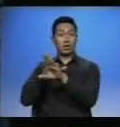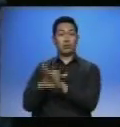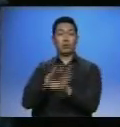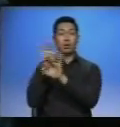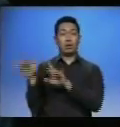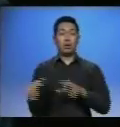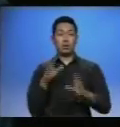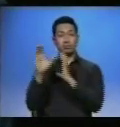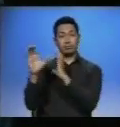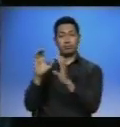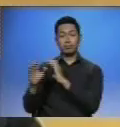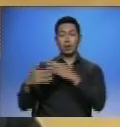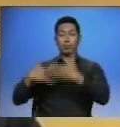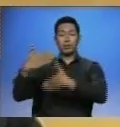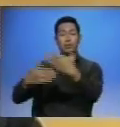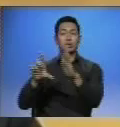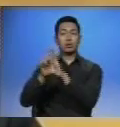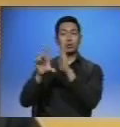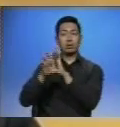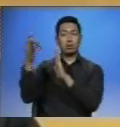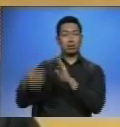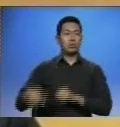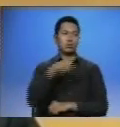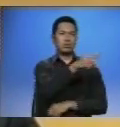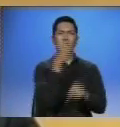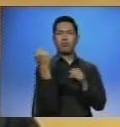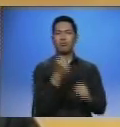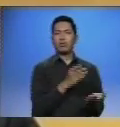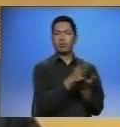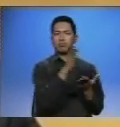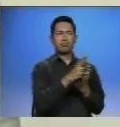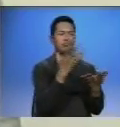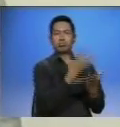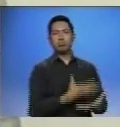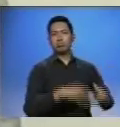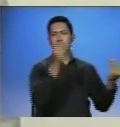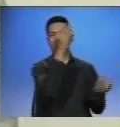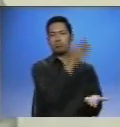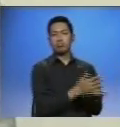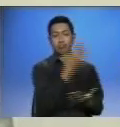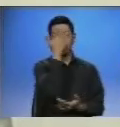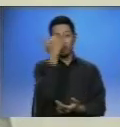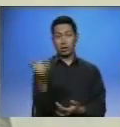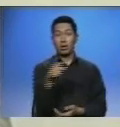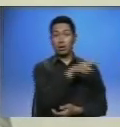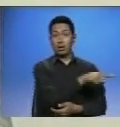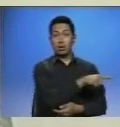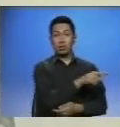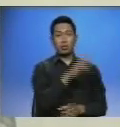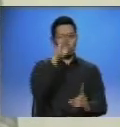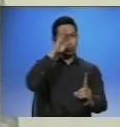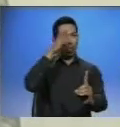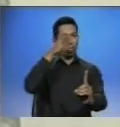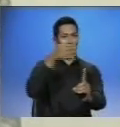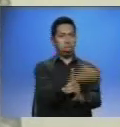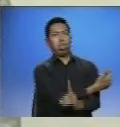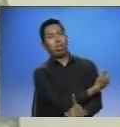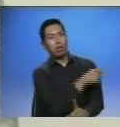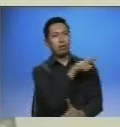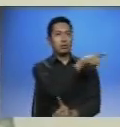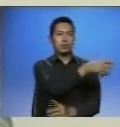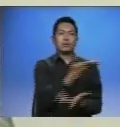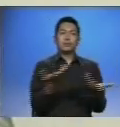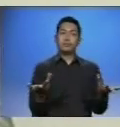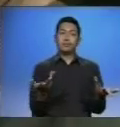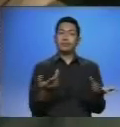el proceso legal para la disolución de Fundamedios, porque dicen que el organismo se desvió de sus fines estatutarios, como el